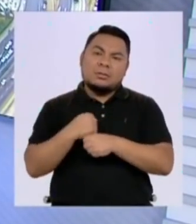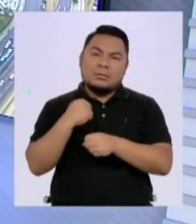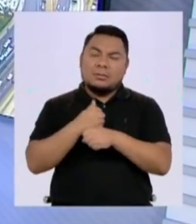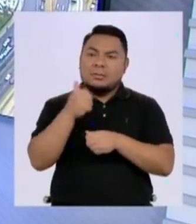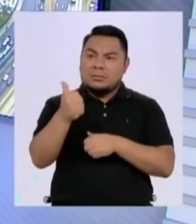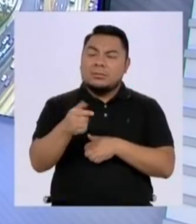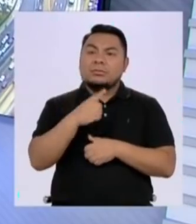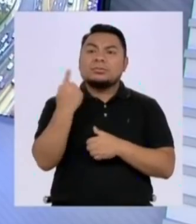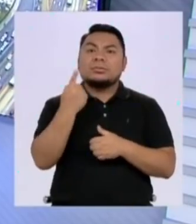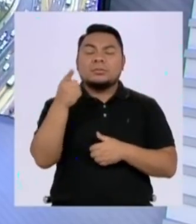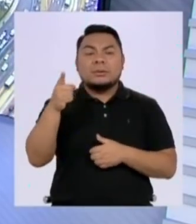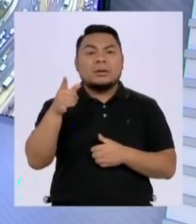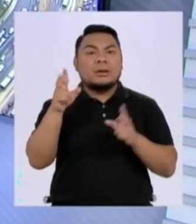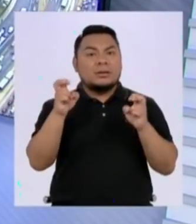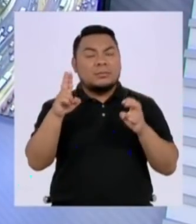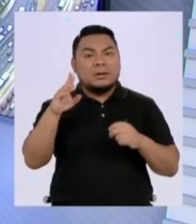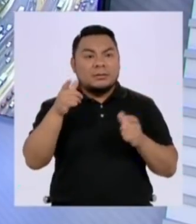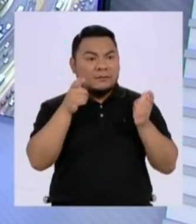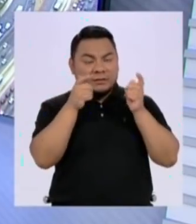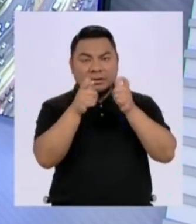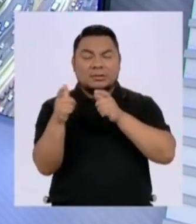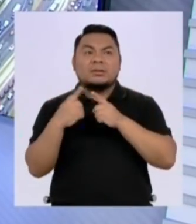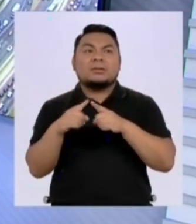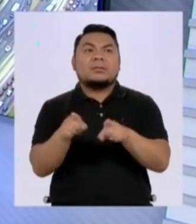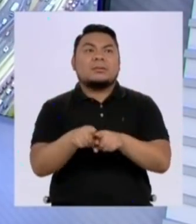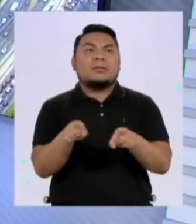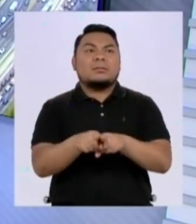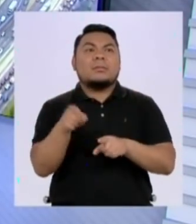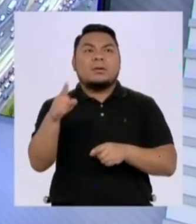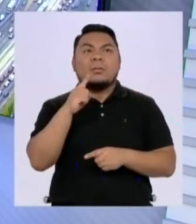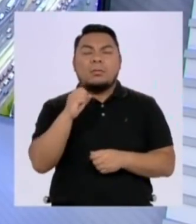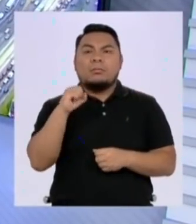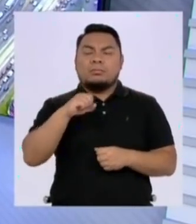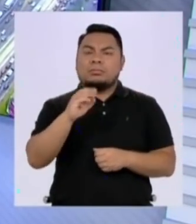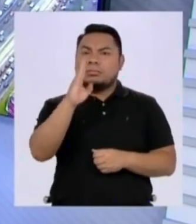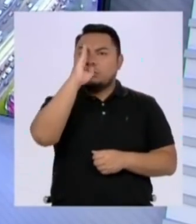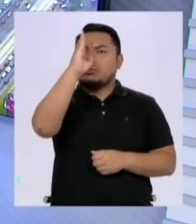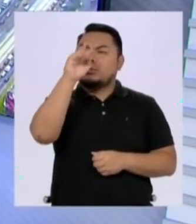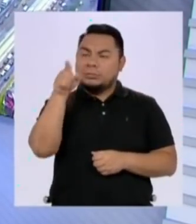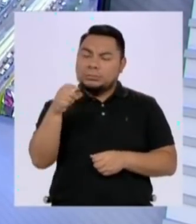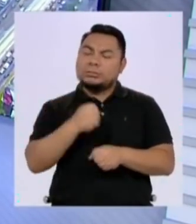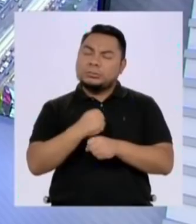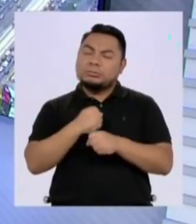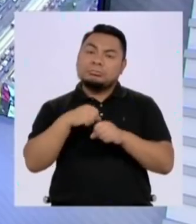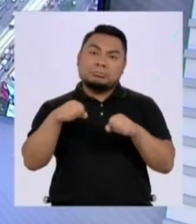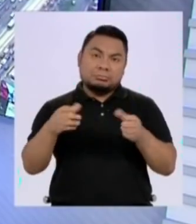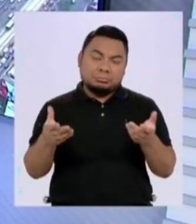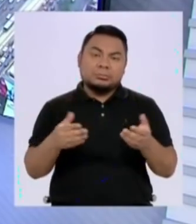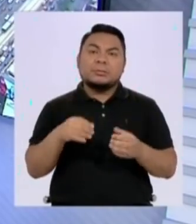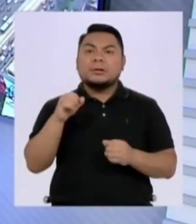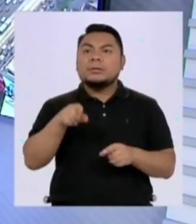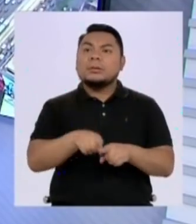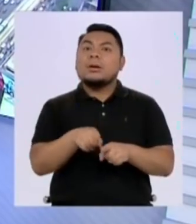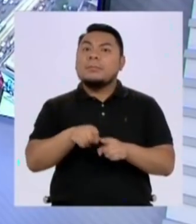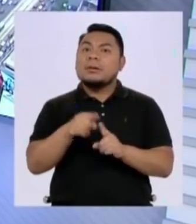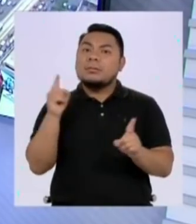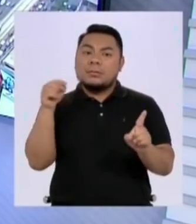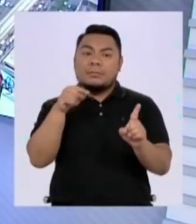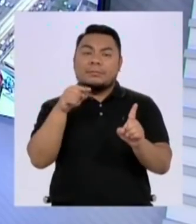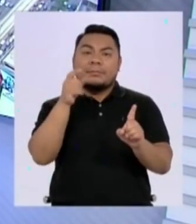solamente el tema de la vigilancia, sino también siendo firmes, incluso con las sugerencias a las personas